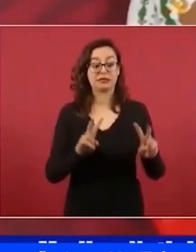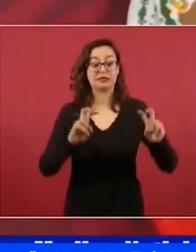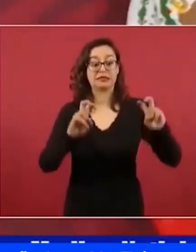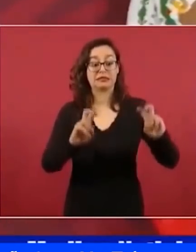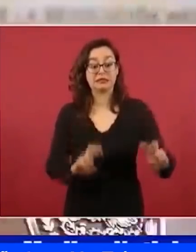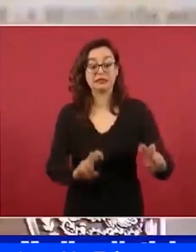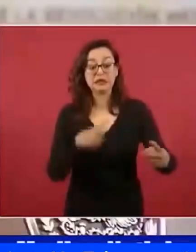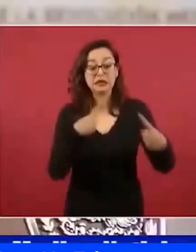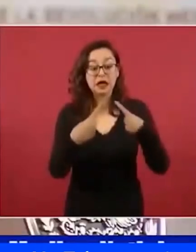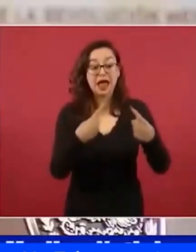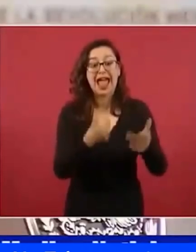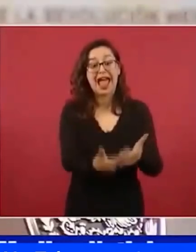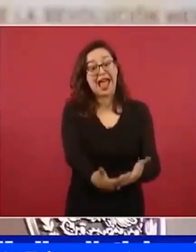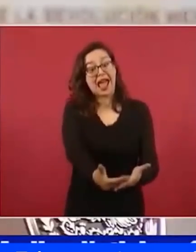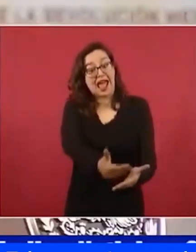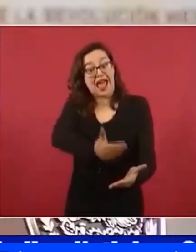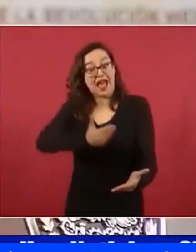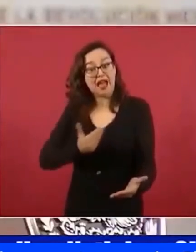Casi le dije,